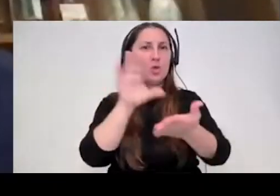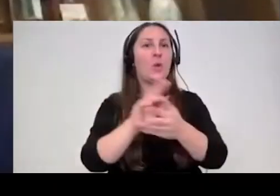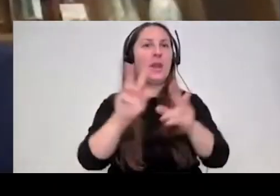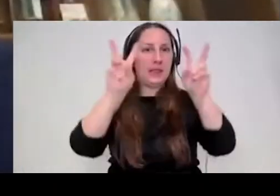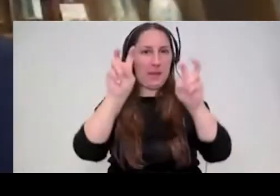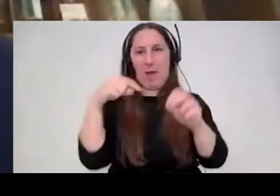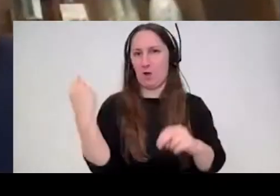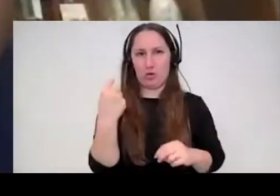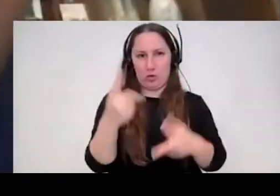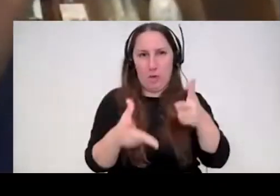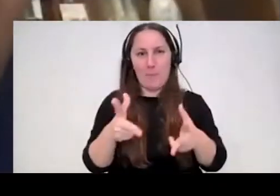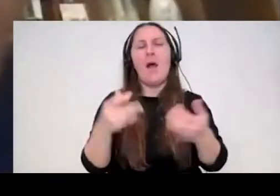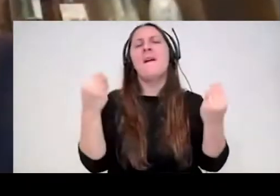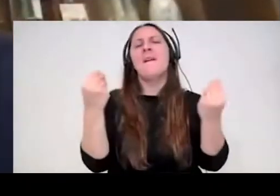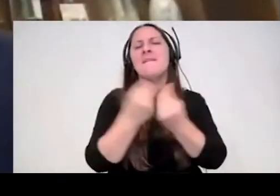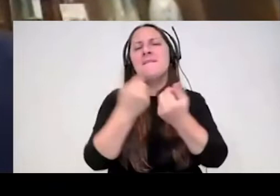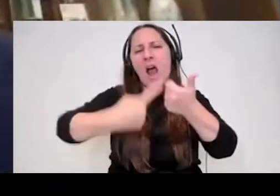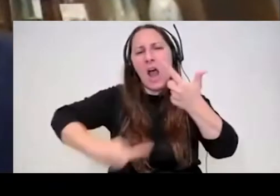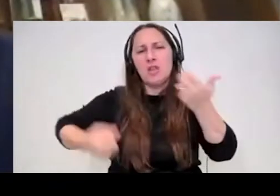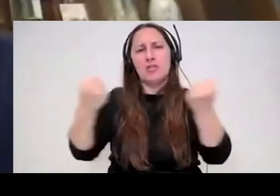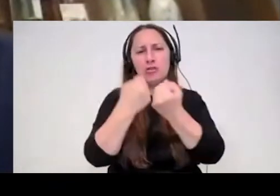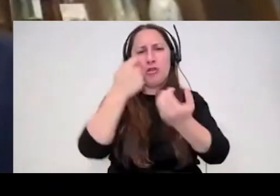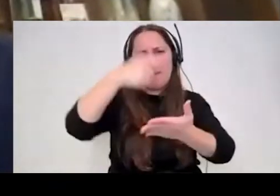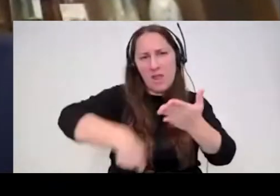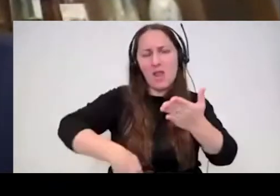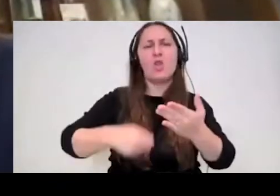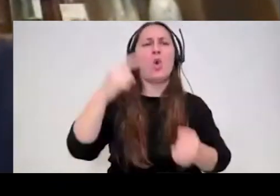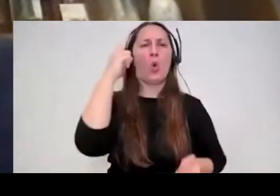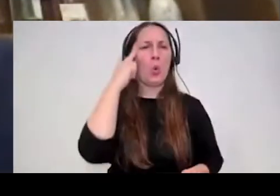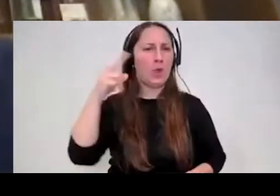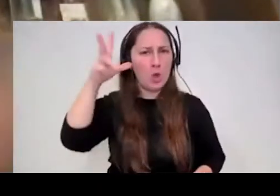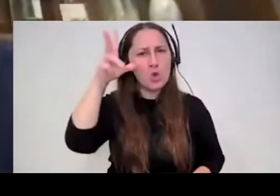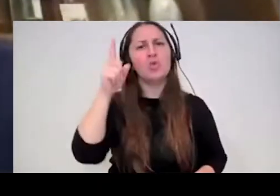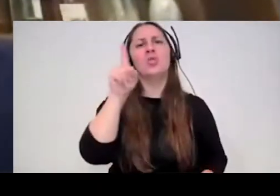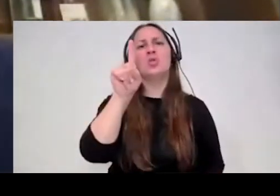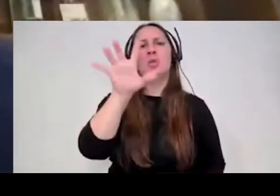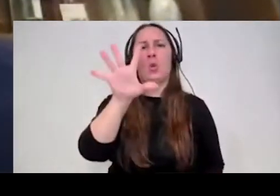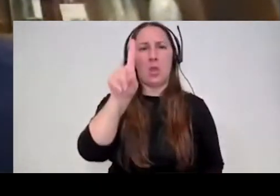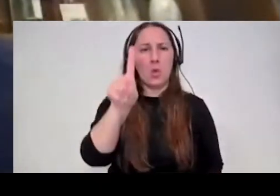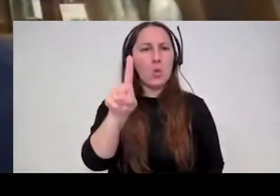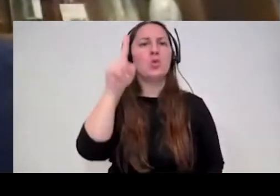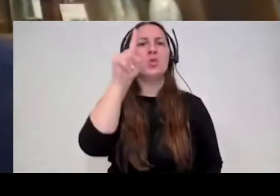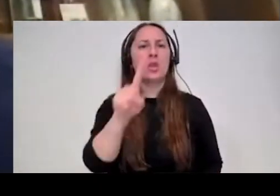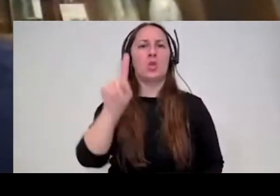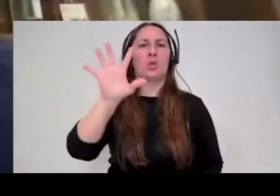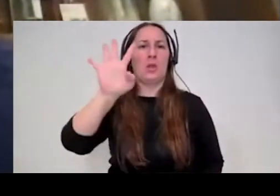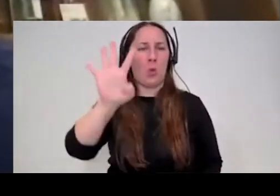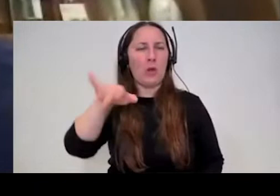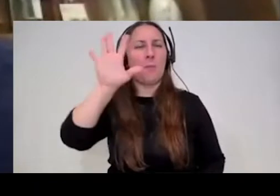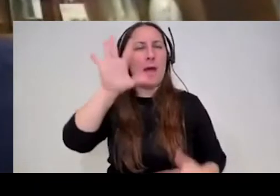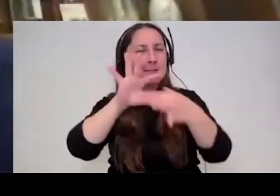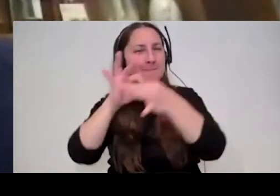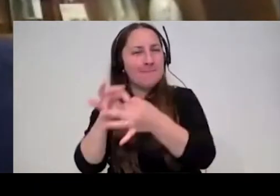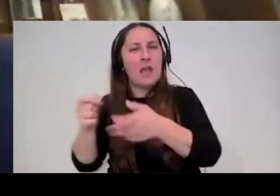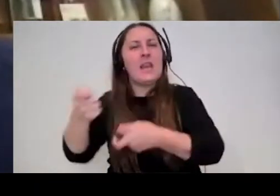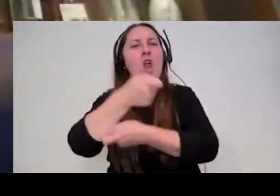convenios de ya, pero tenemos el convenio también el 98, el 151, el 154, más vinculado con la negociación colectiva,